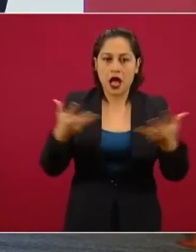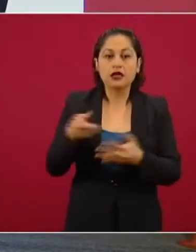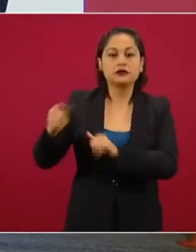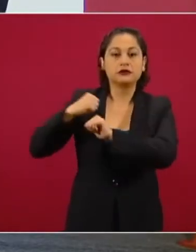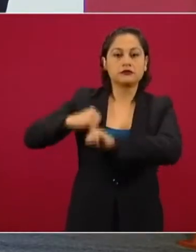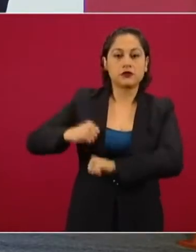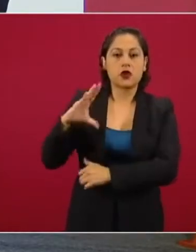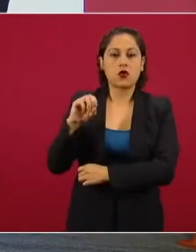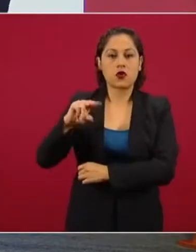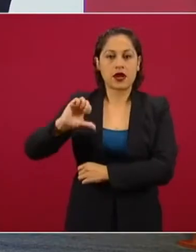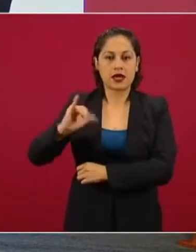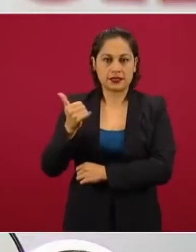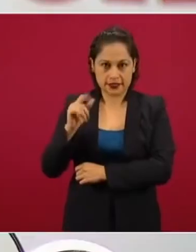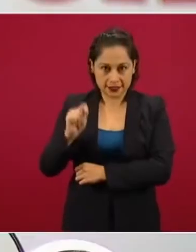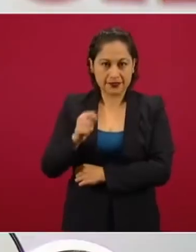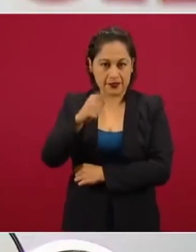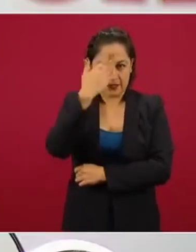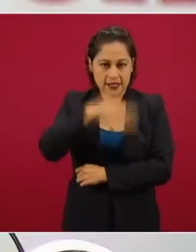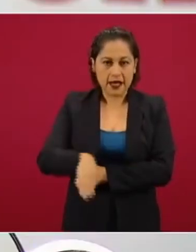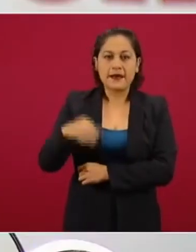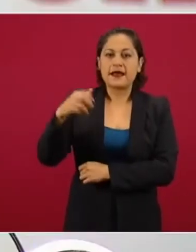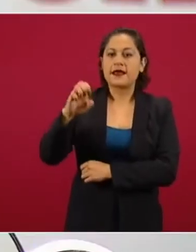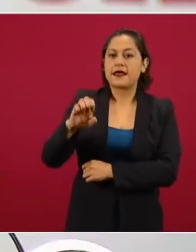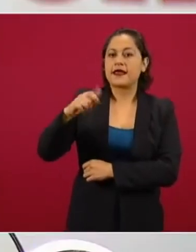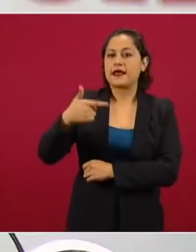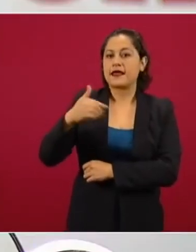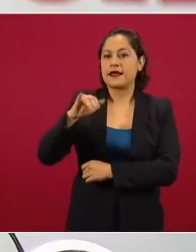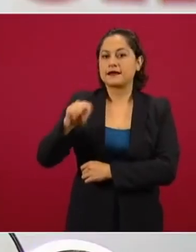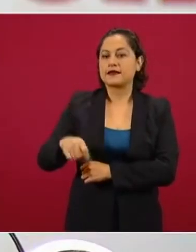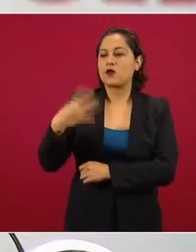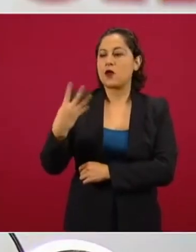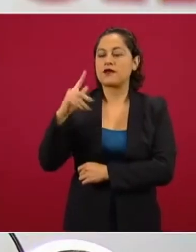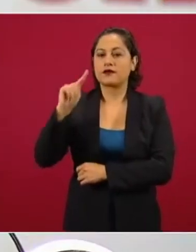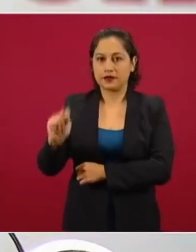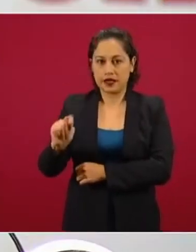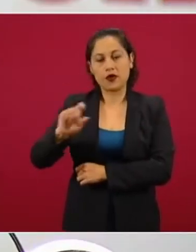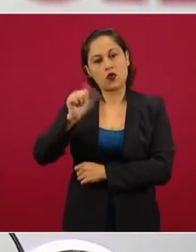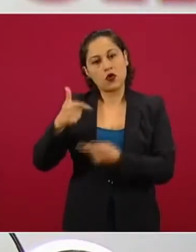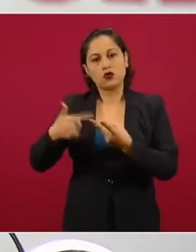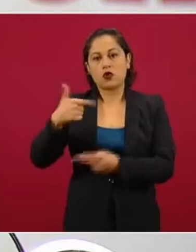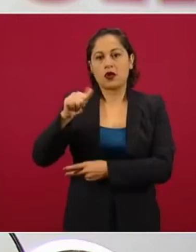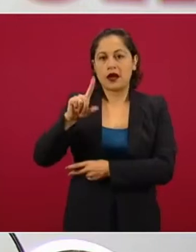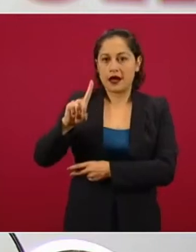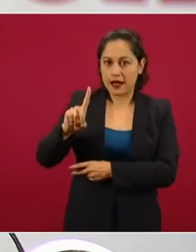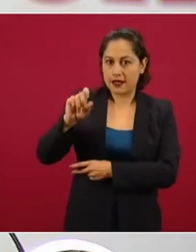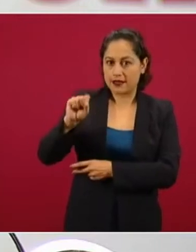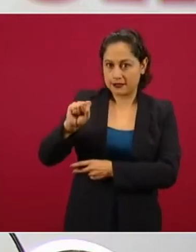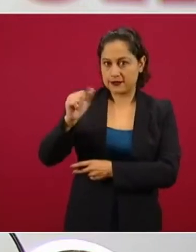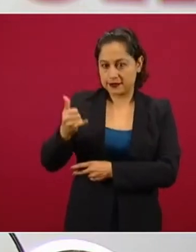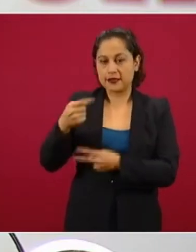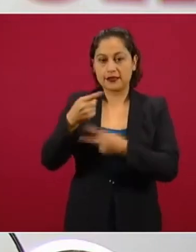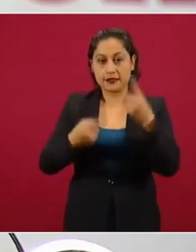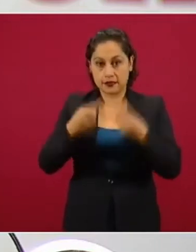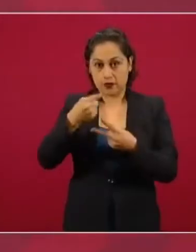del CONACYT, el famoso ventilador Ejecatl 4T y el modelo GATSI, que se usa principalmente para